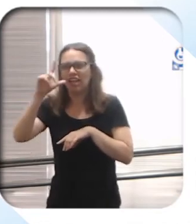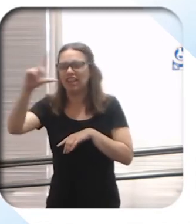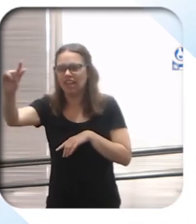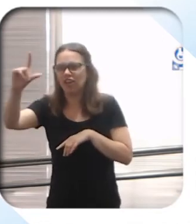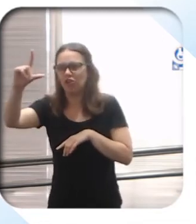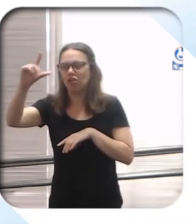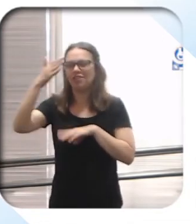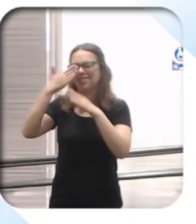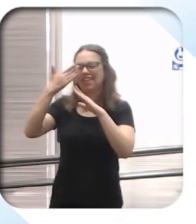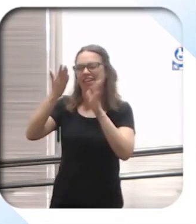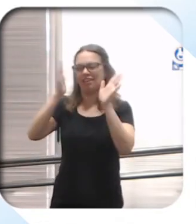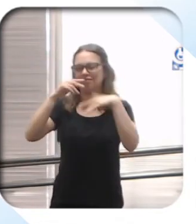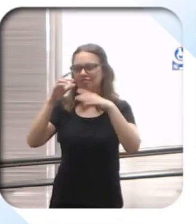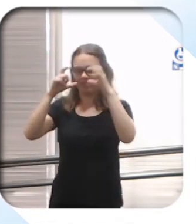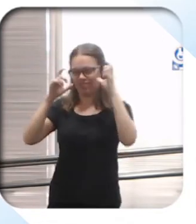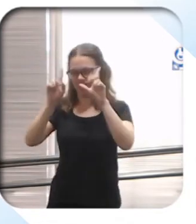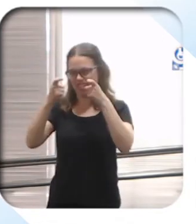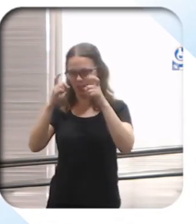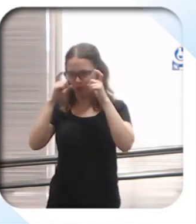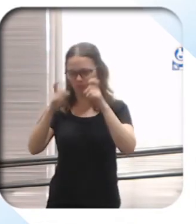complicada.